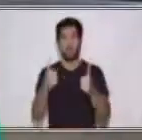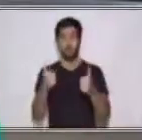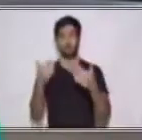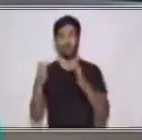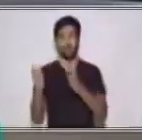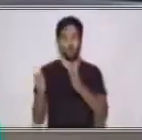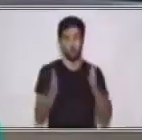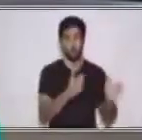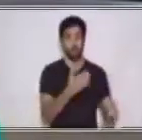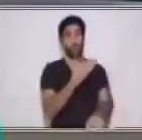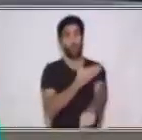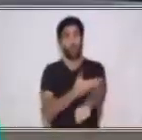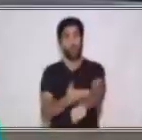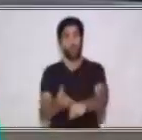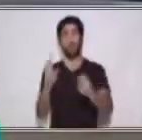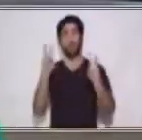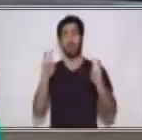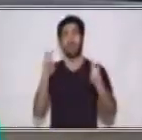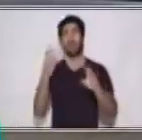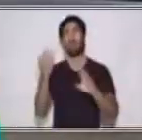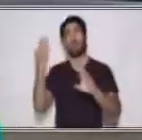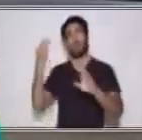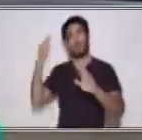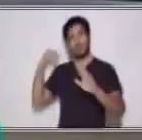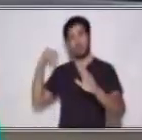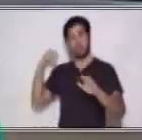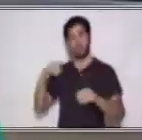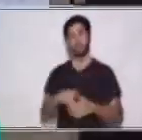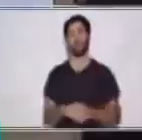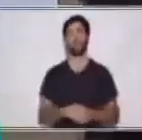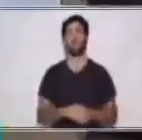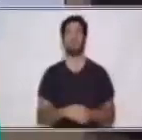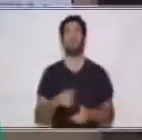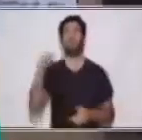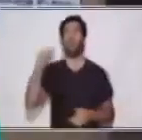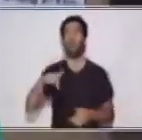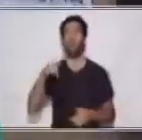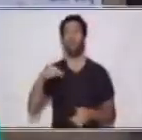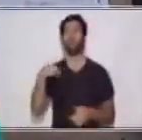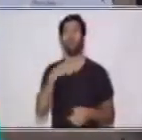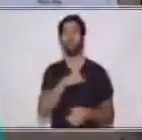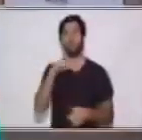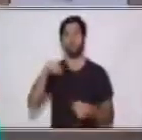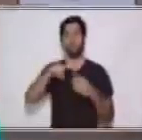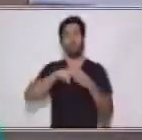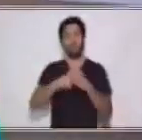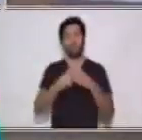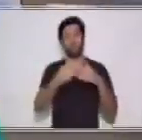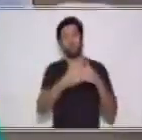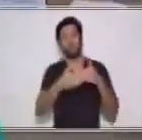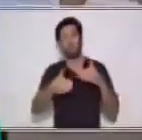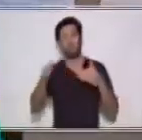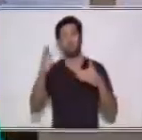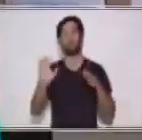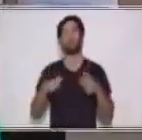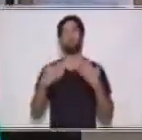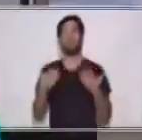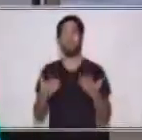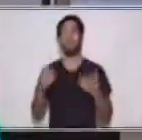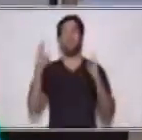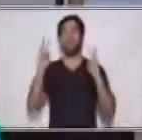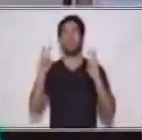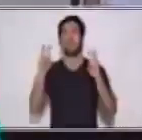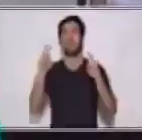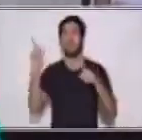Continuando con los temas que hemos estado desarrollando a lo largo de estas sesiones, hoy comenzaremos a estudiar el